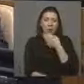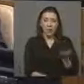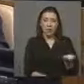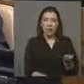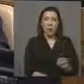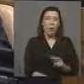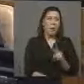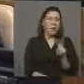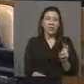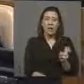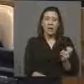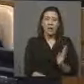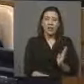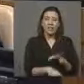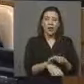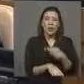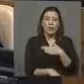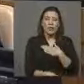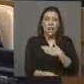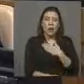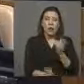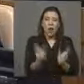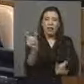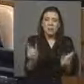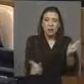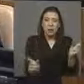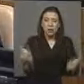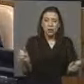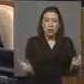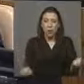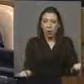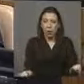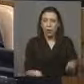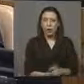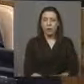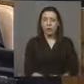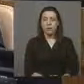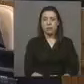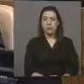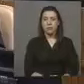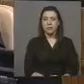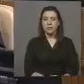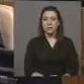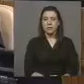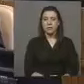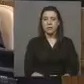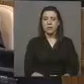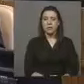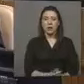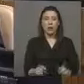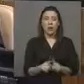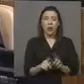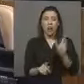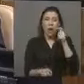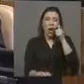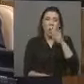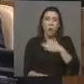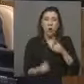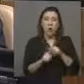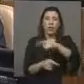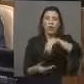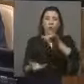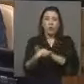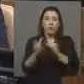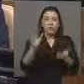Con algo tan básico como es la salud de la población. O sea, qué acto más inhumano que coludirse